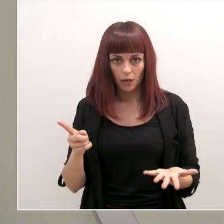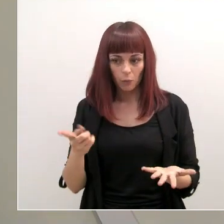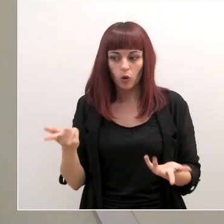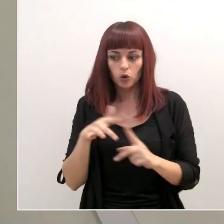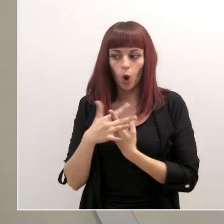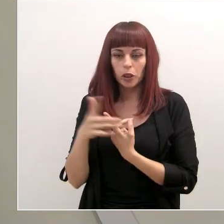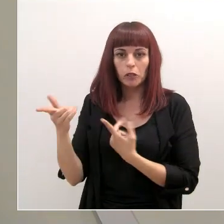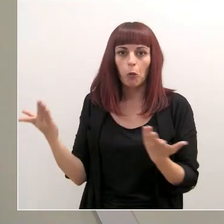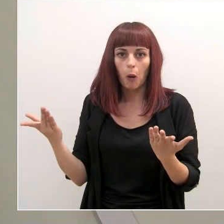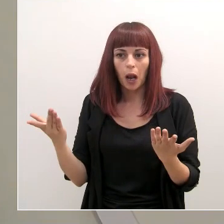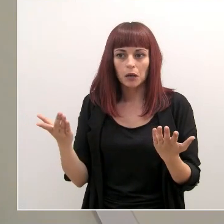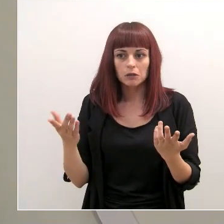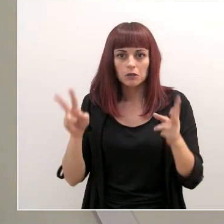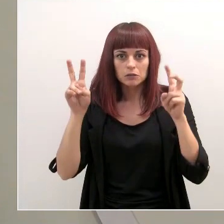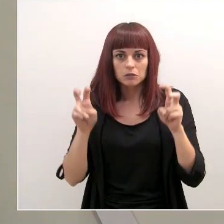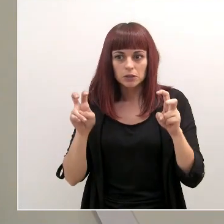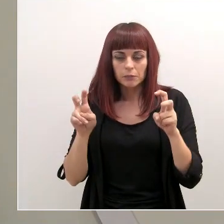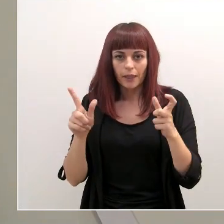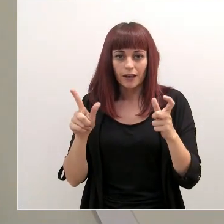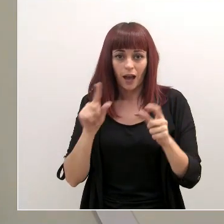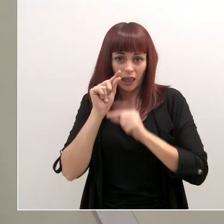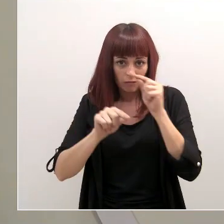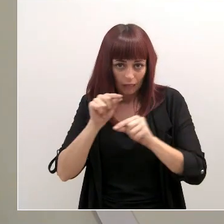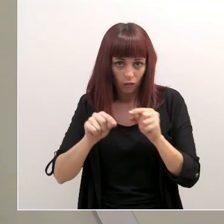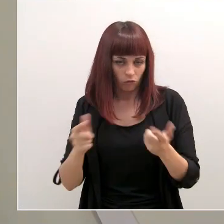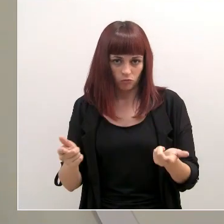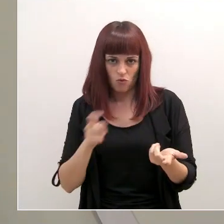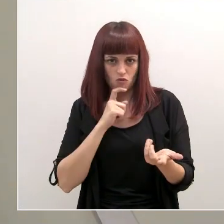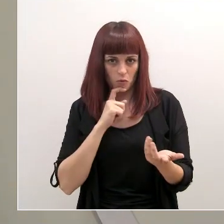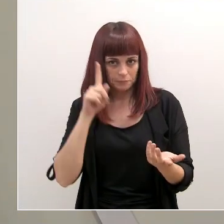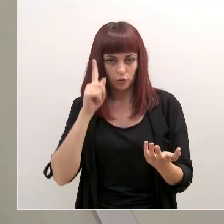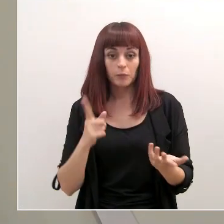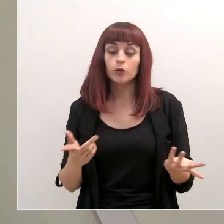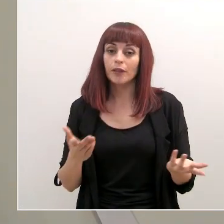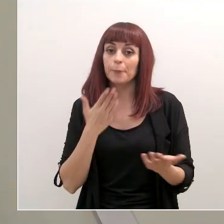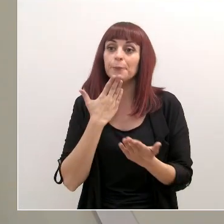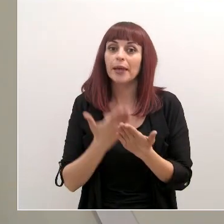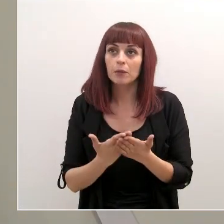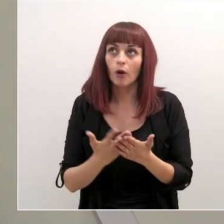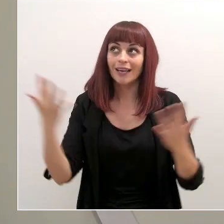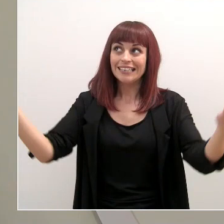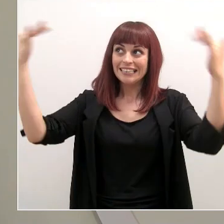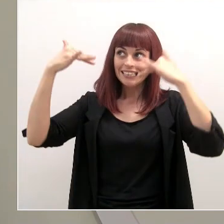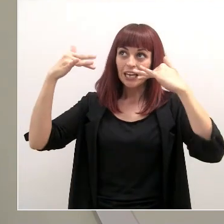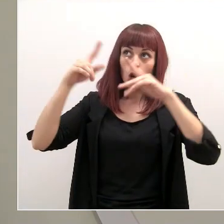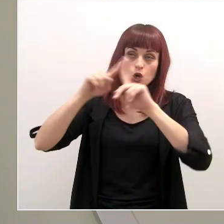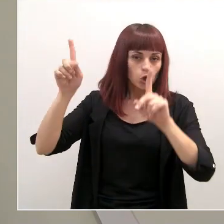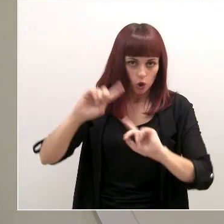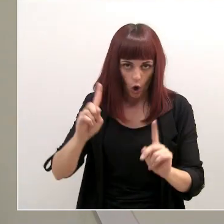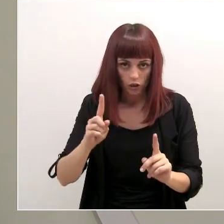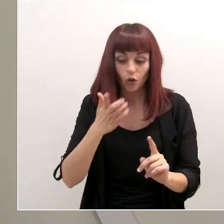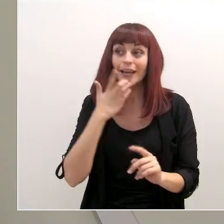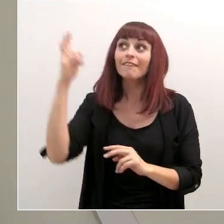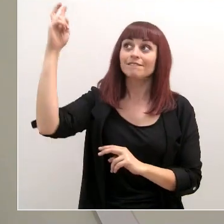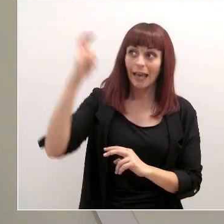qué condiciones en cuanto a la infección del virus. Luego, por tanto, yo creo que lo que pedimos no es que no venga la gente, sino que se